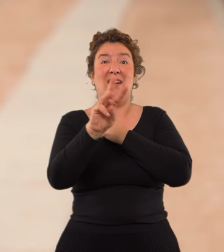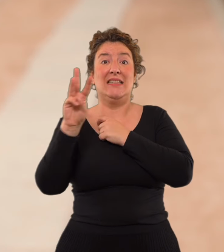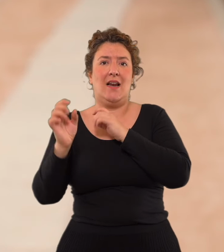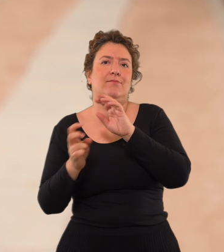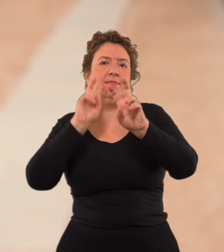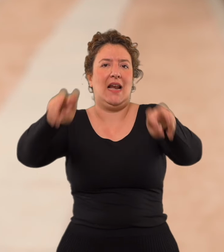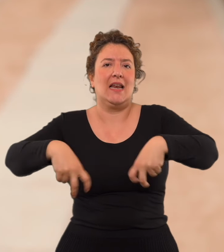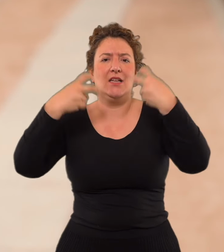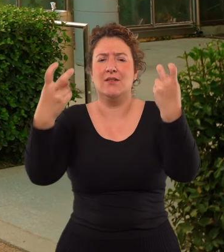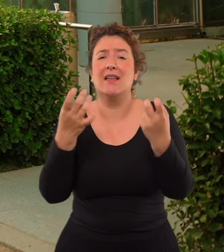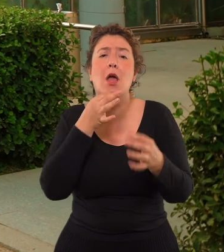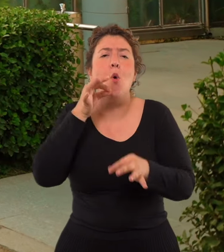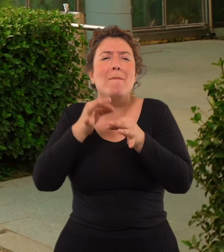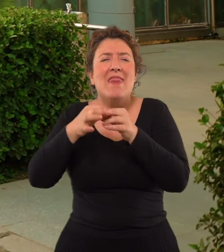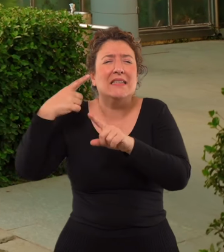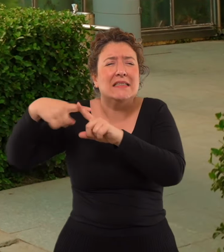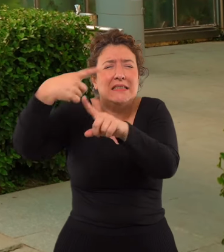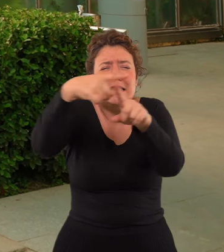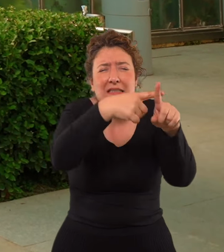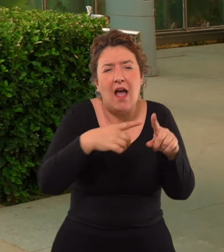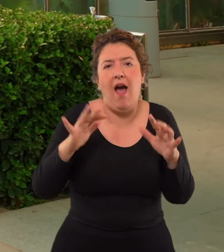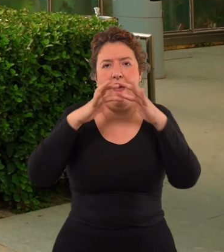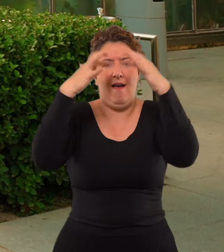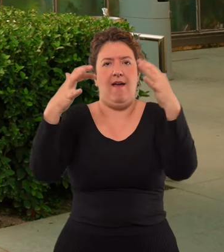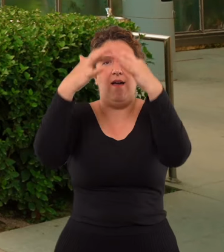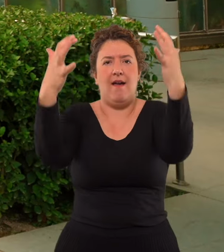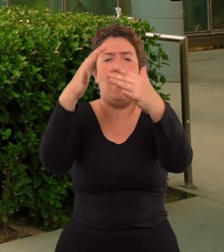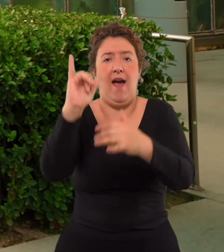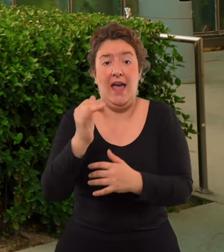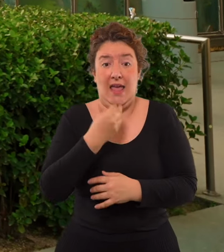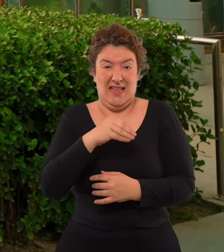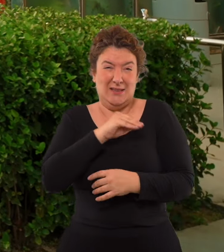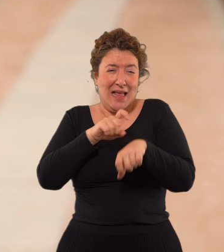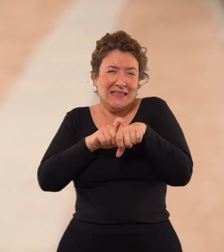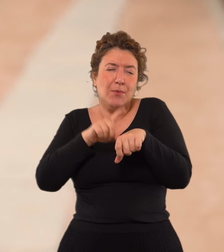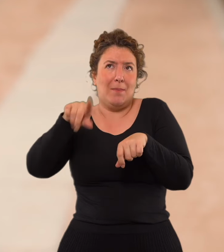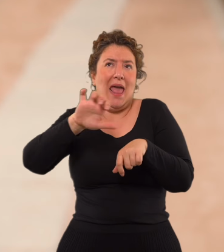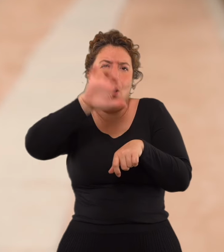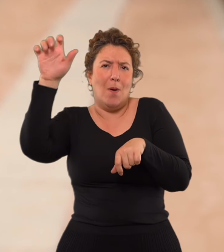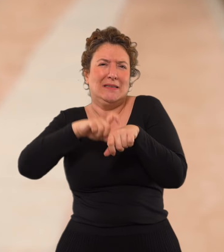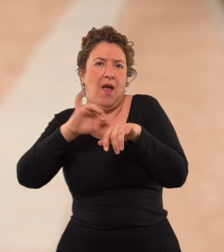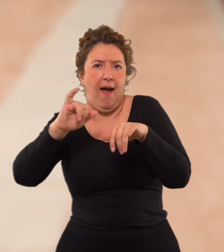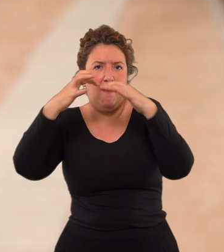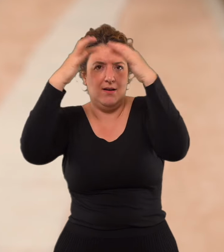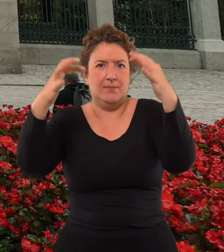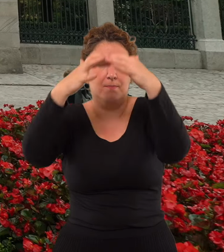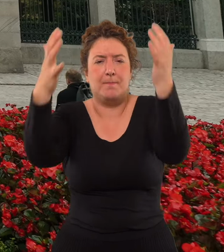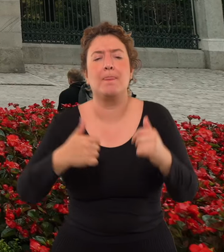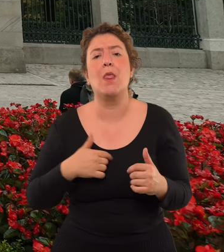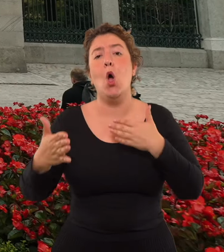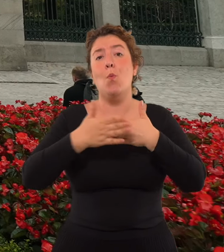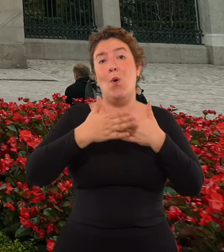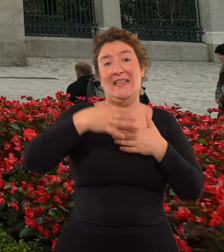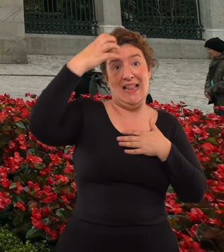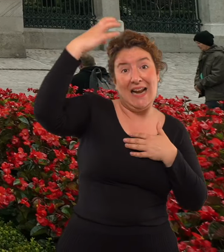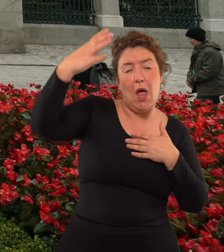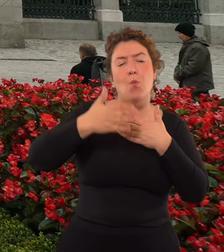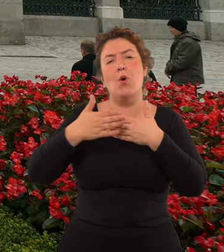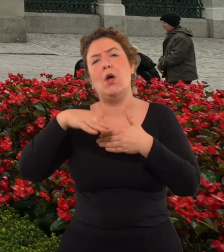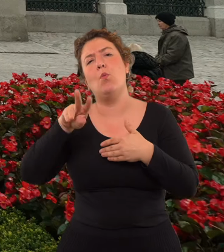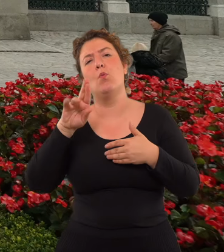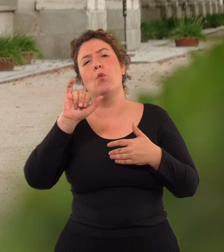de las variedades de vides más importantes que se cultivan en España y otras zonas de Europa. Junto a la Puerta del Rey, la Puerta de Murillo,